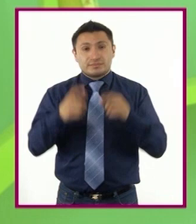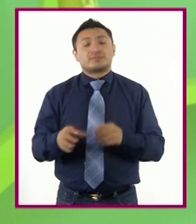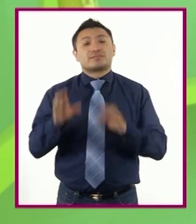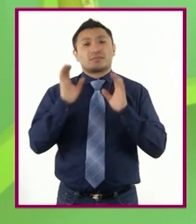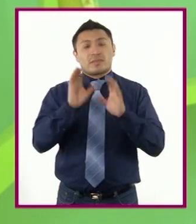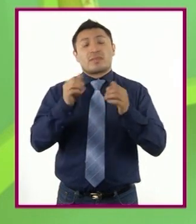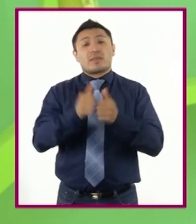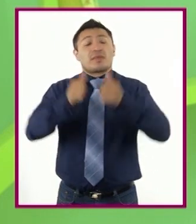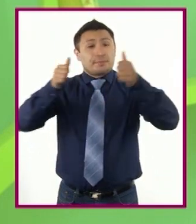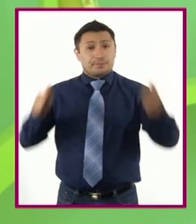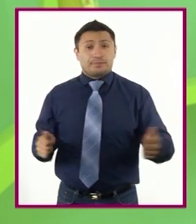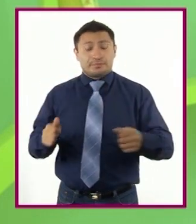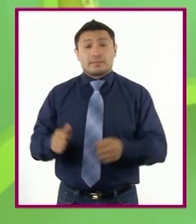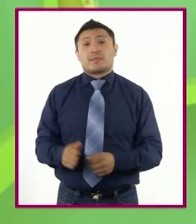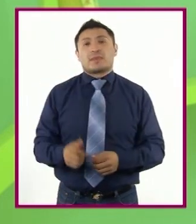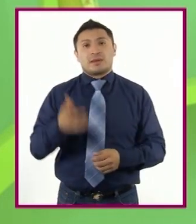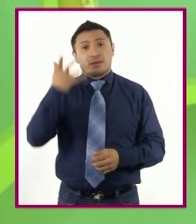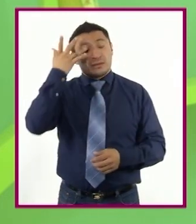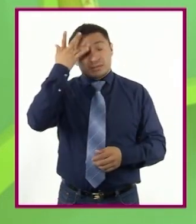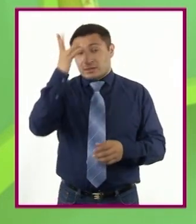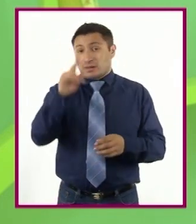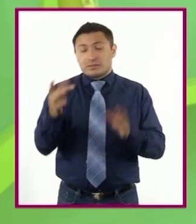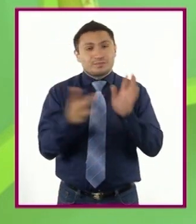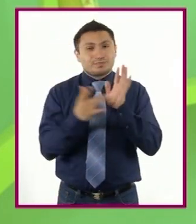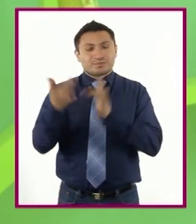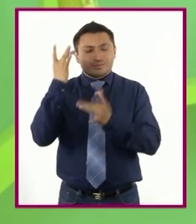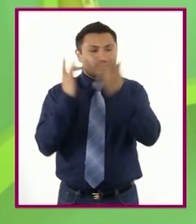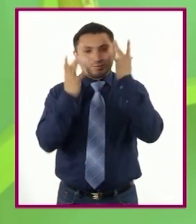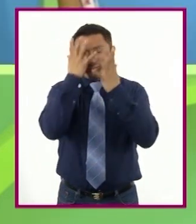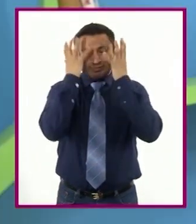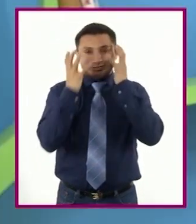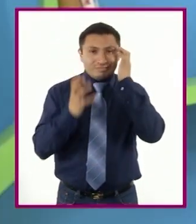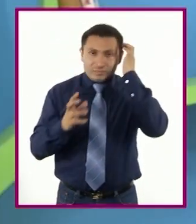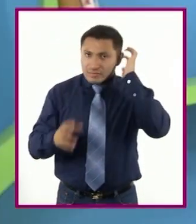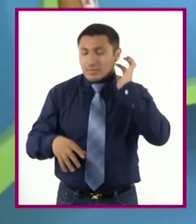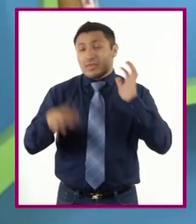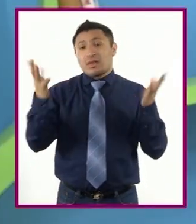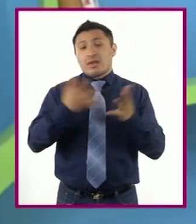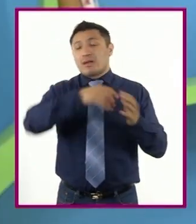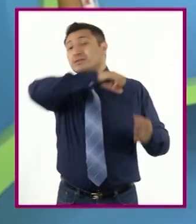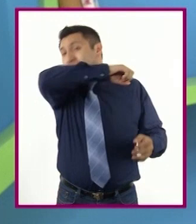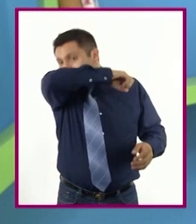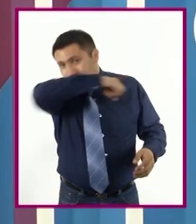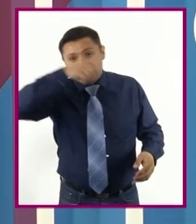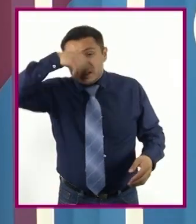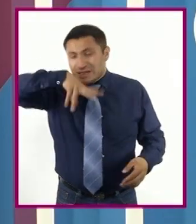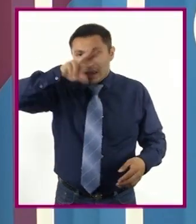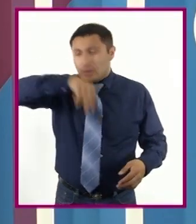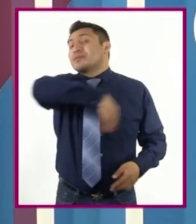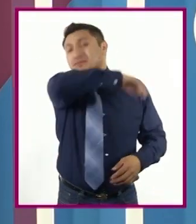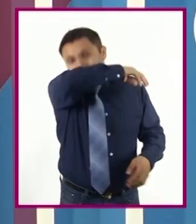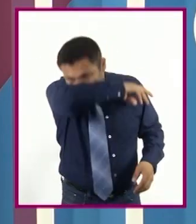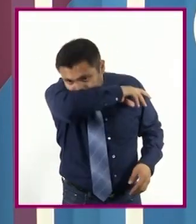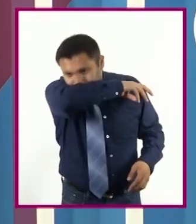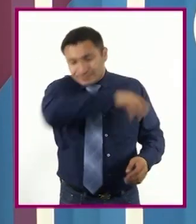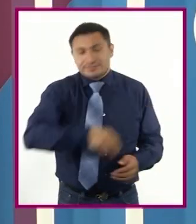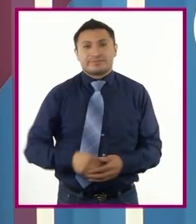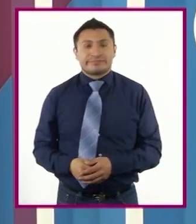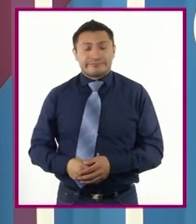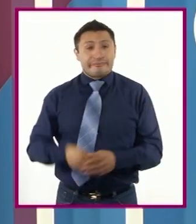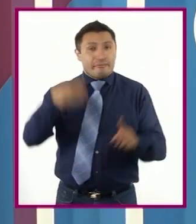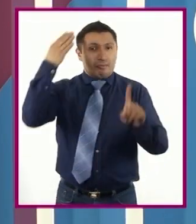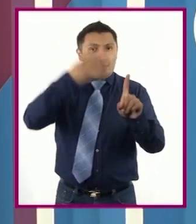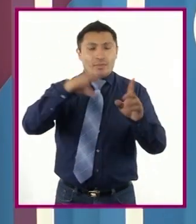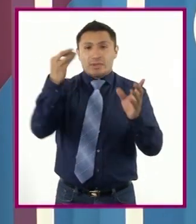sana distancia. Procurar no tocarse el rostro y realizar el estornudo de etiqueta. El propósito